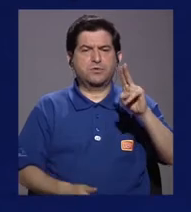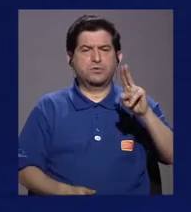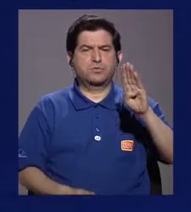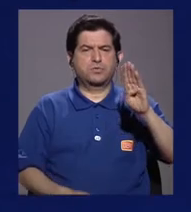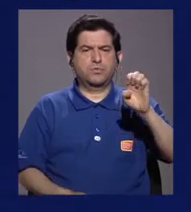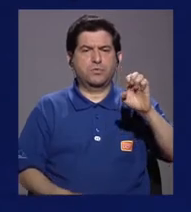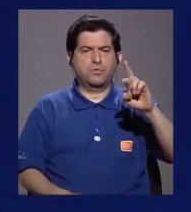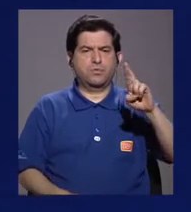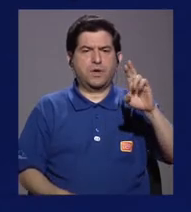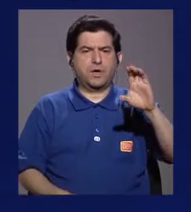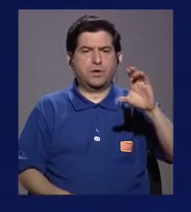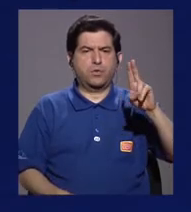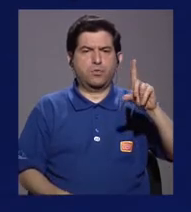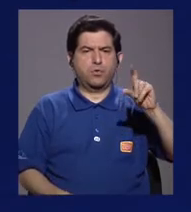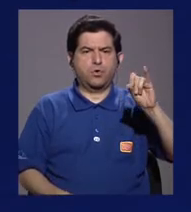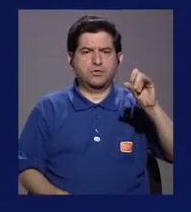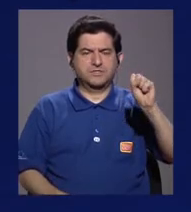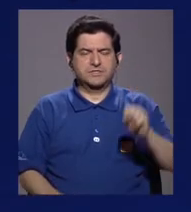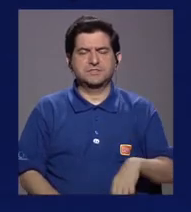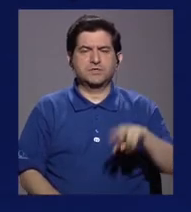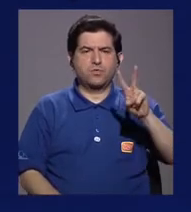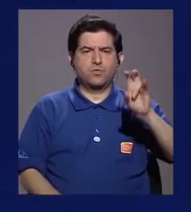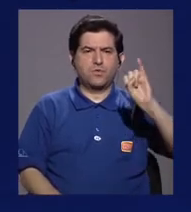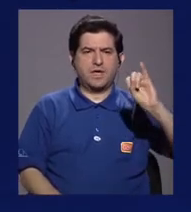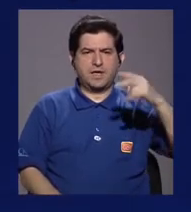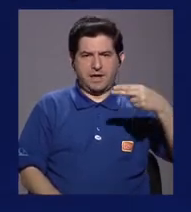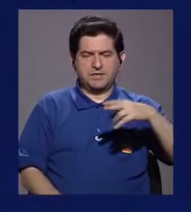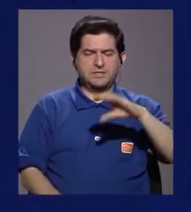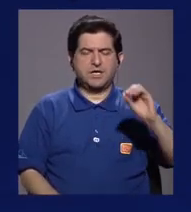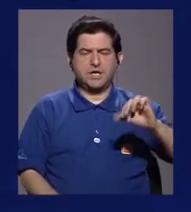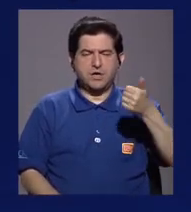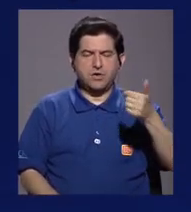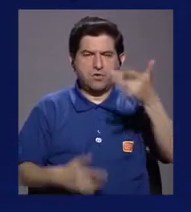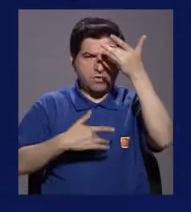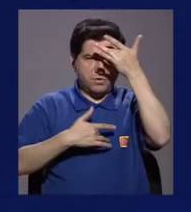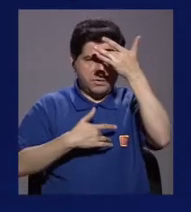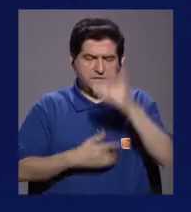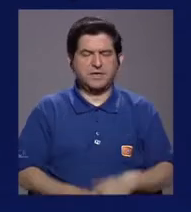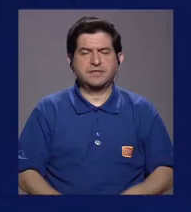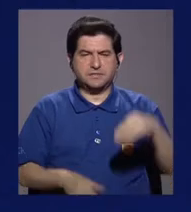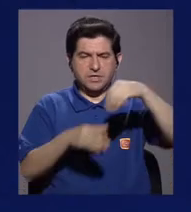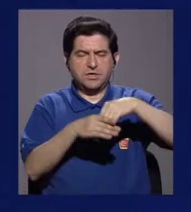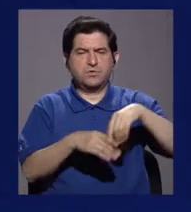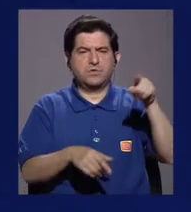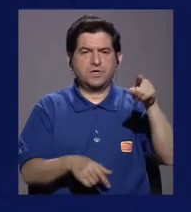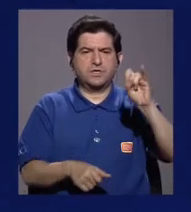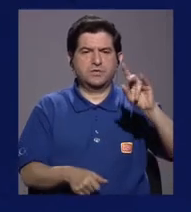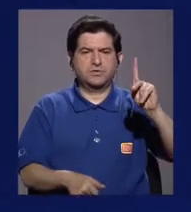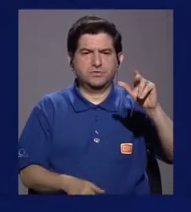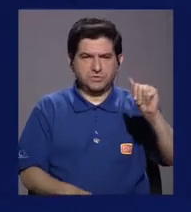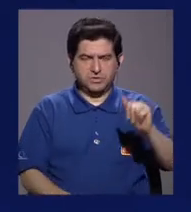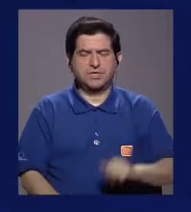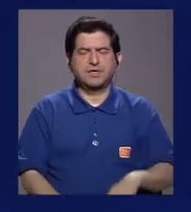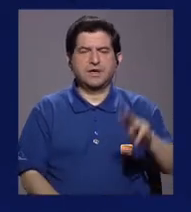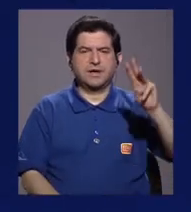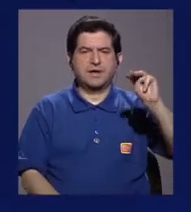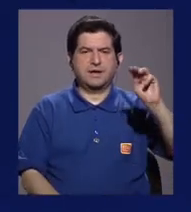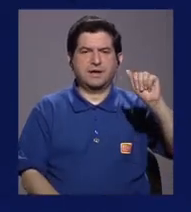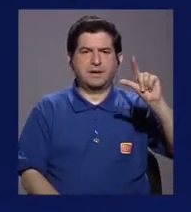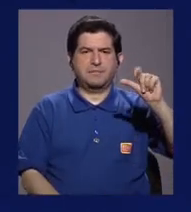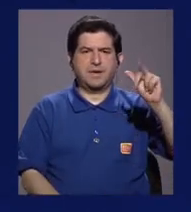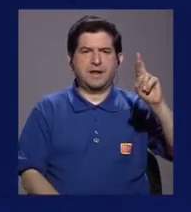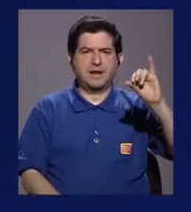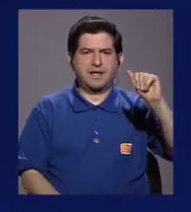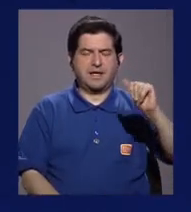vih y después he seguido con enfermedades de vectores incluyendo cica malaria dengue